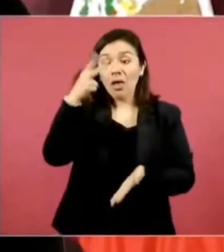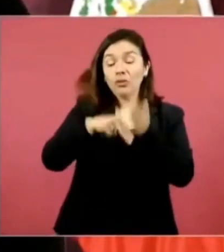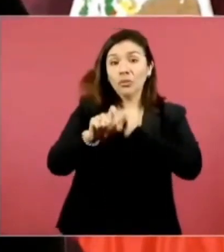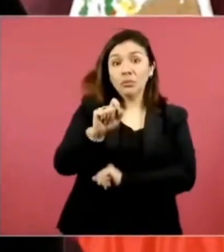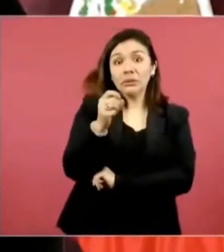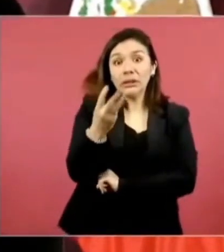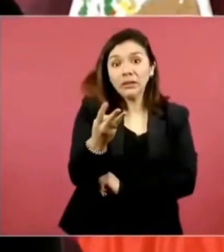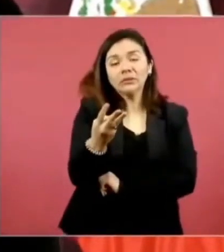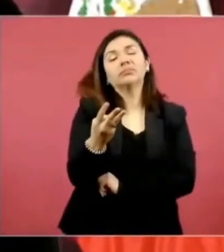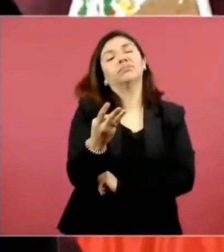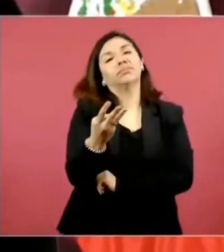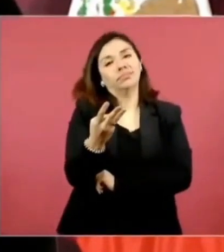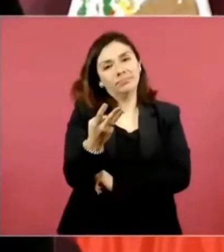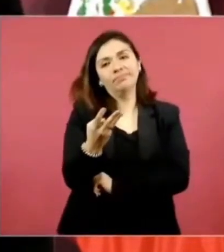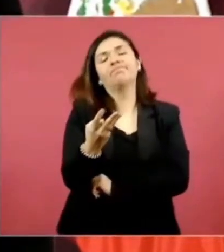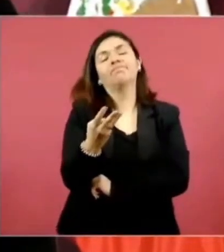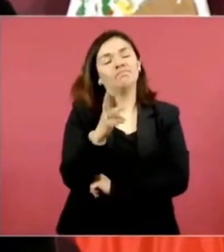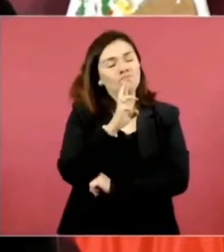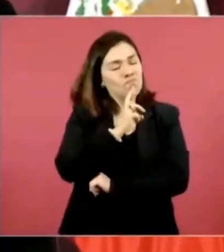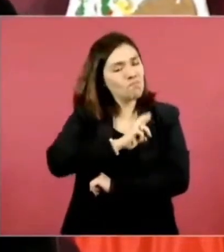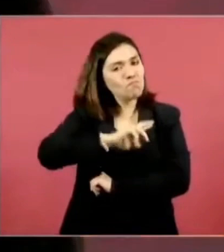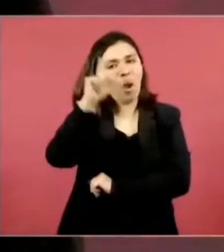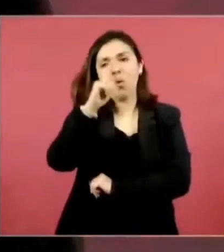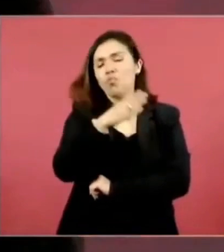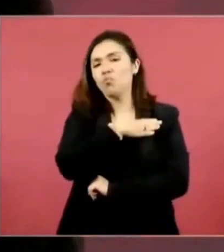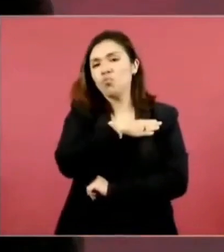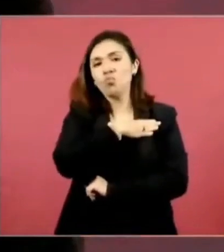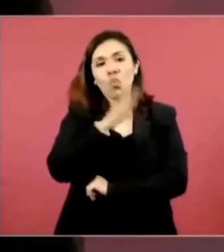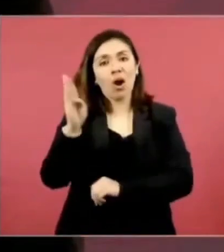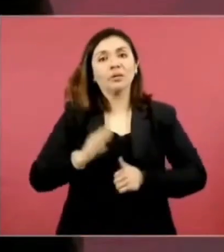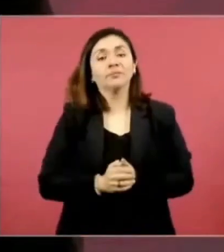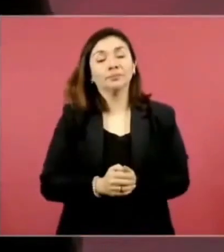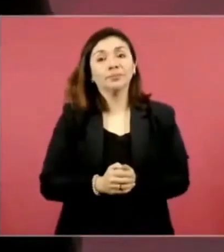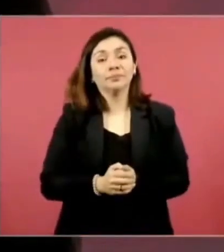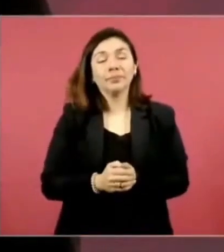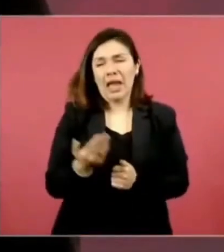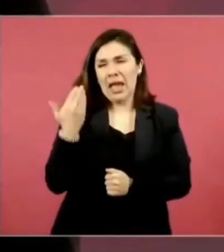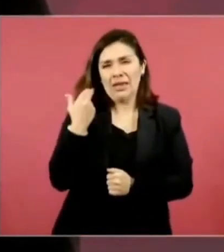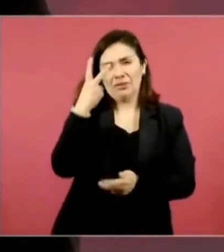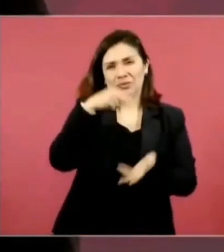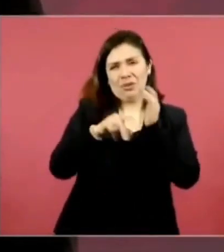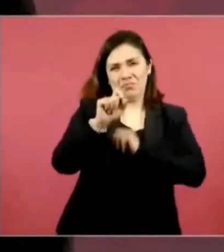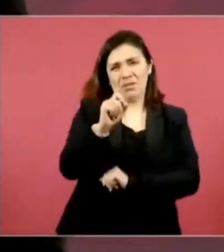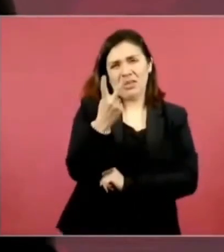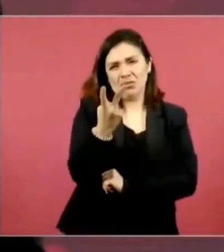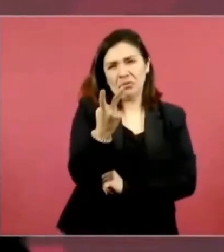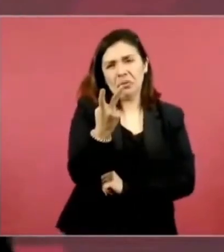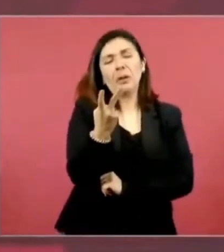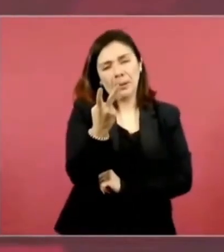ha sido muy bueno. Ya el 22 ya